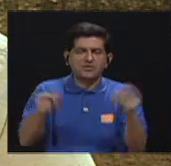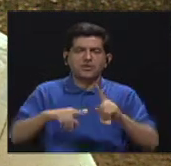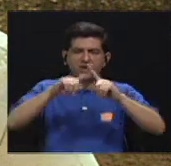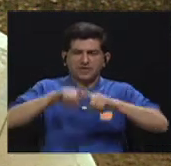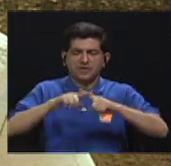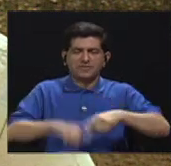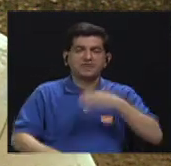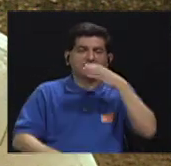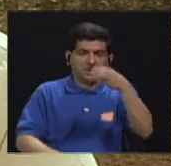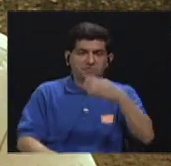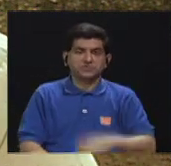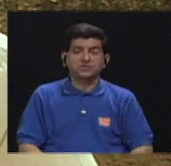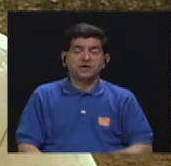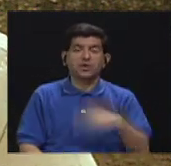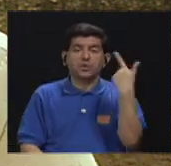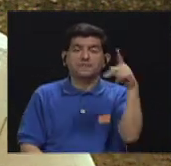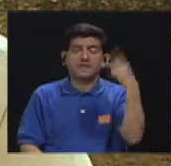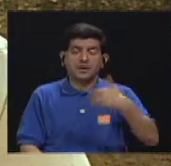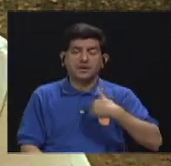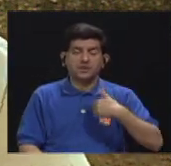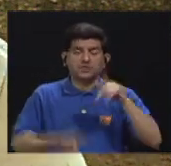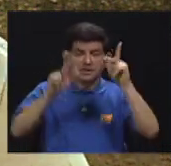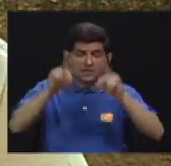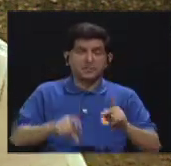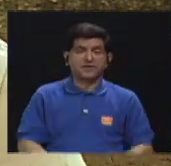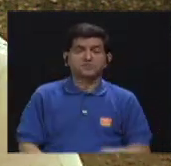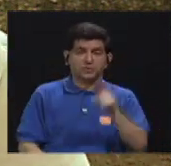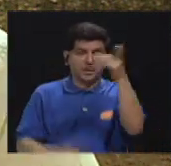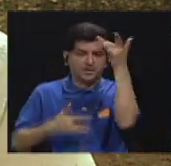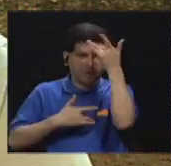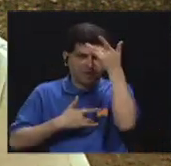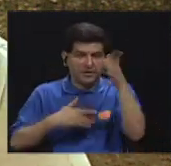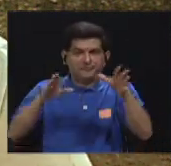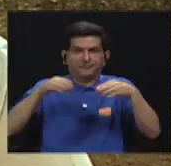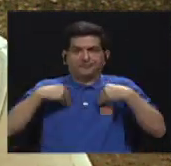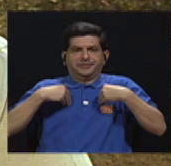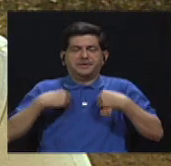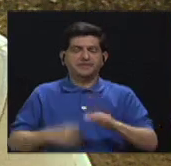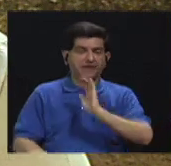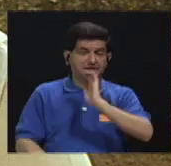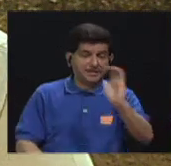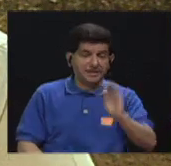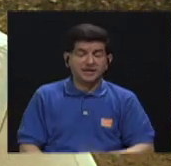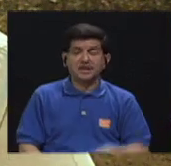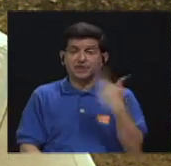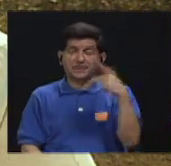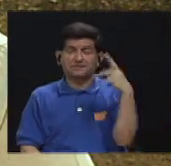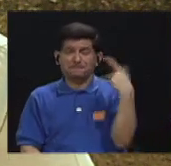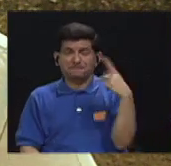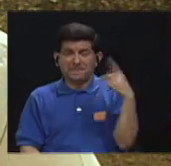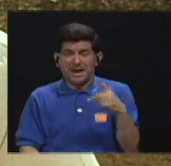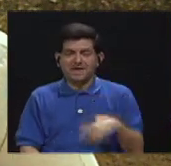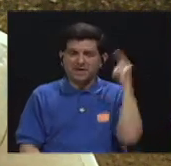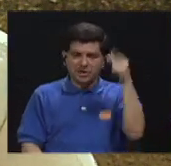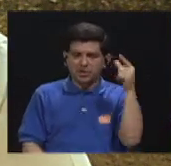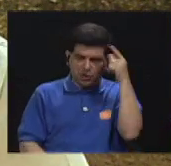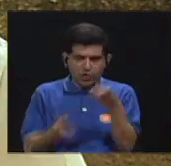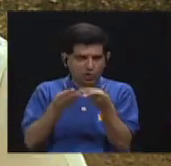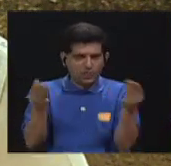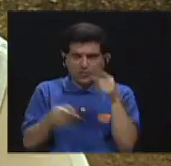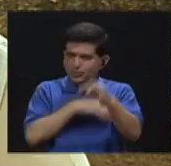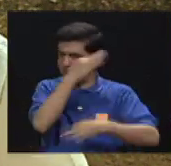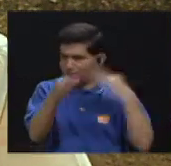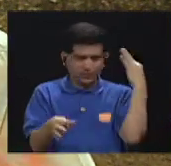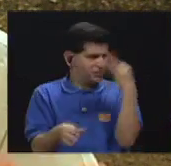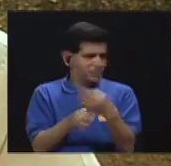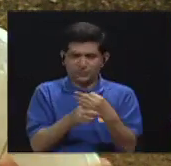son recomendados dependiendo del riesgo que tenga el paciente para adquirir una enfermedad. Entonces, si un niño pues está de alto riesgo, pues obviamente un producto como